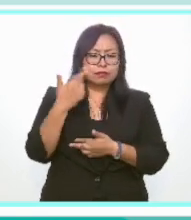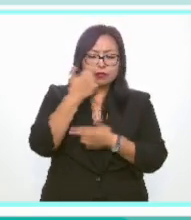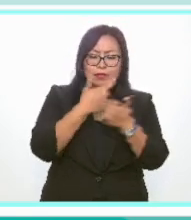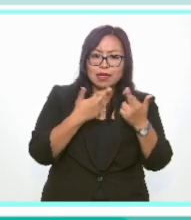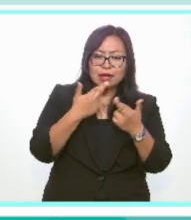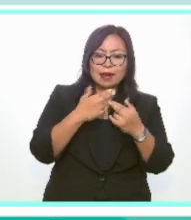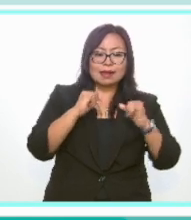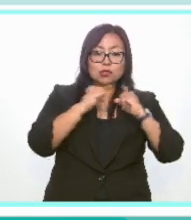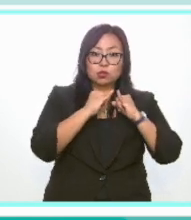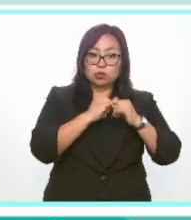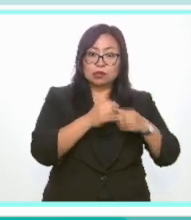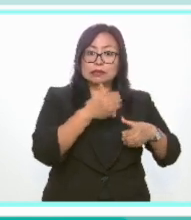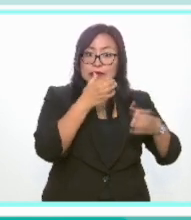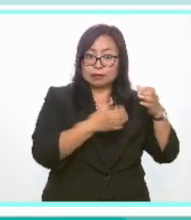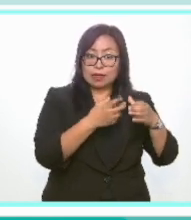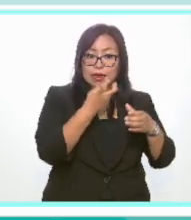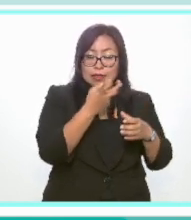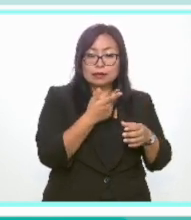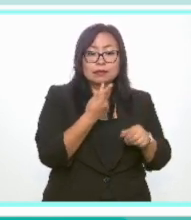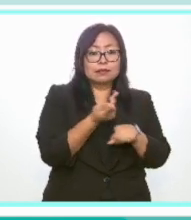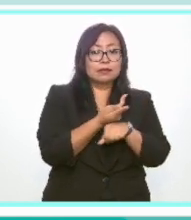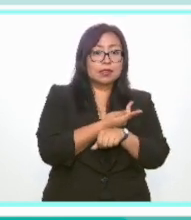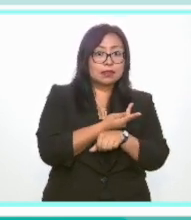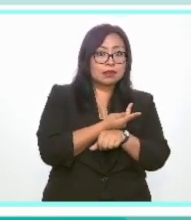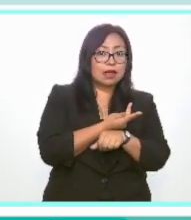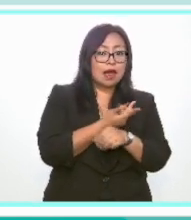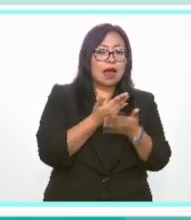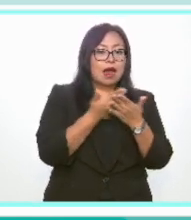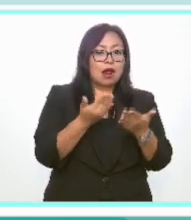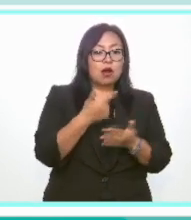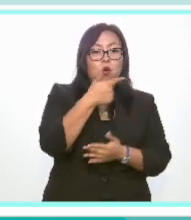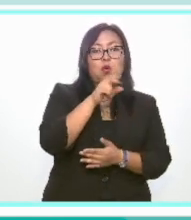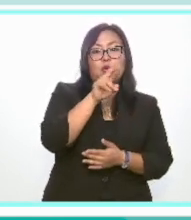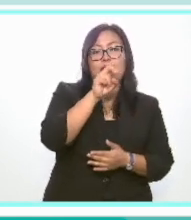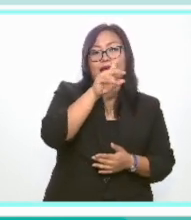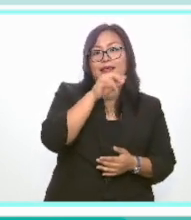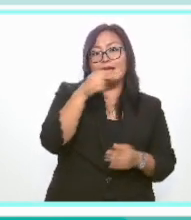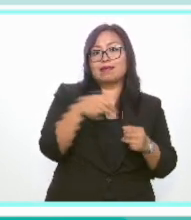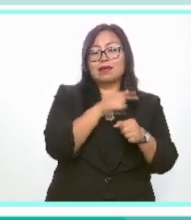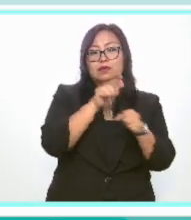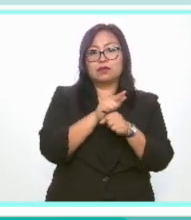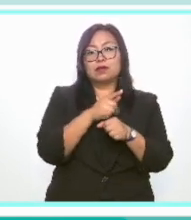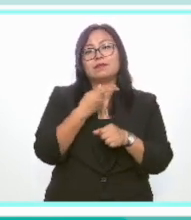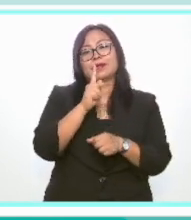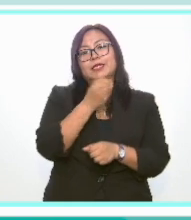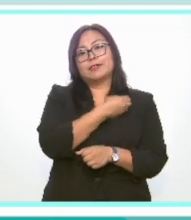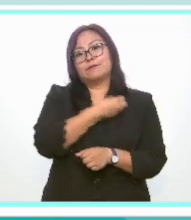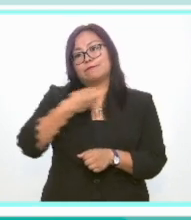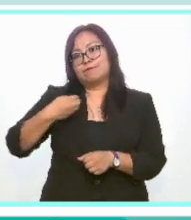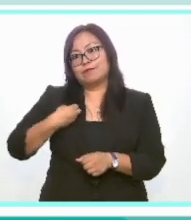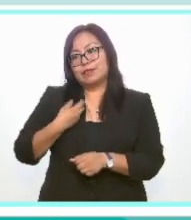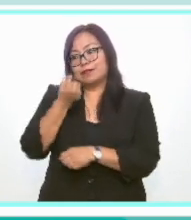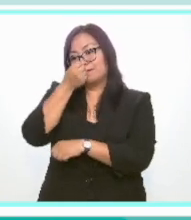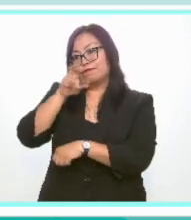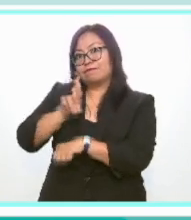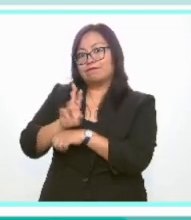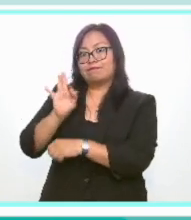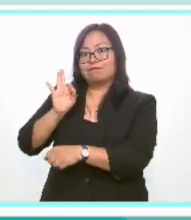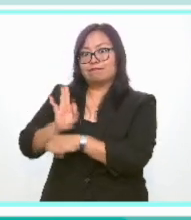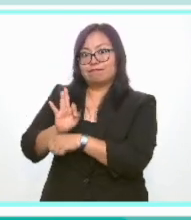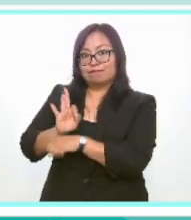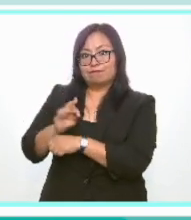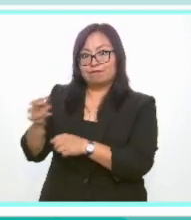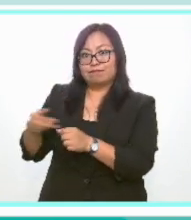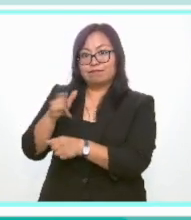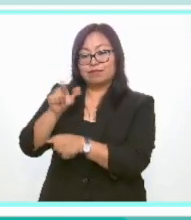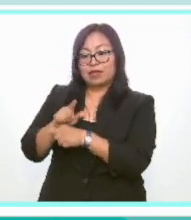institución civil de la guardia nacional y con ello la obligación de la secretaria de la defensa nacional transfiriera